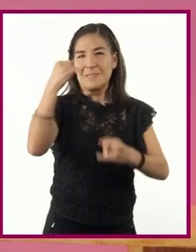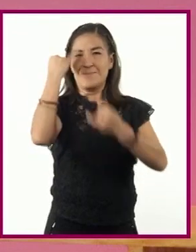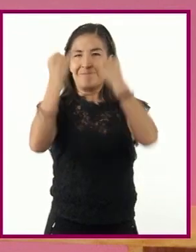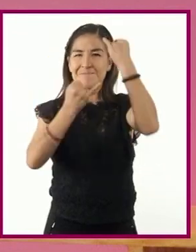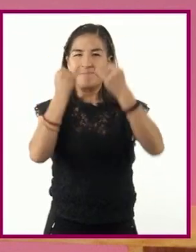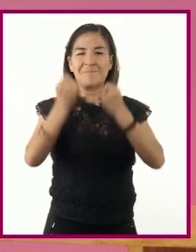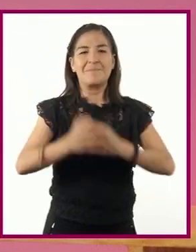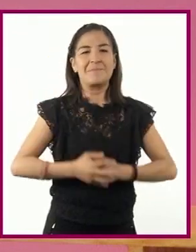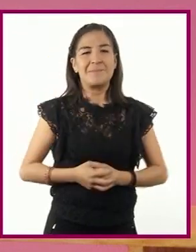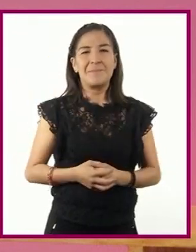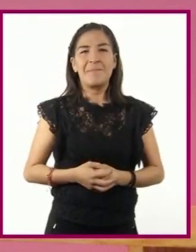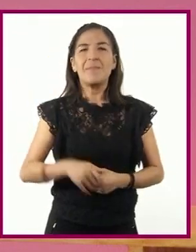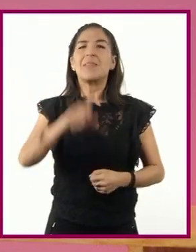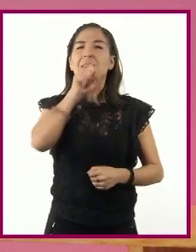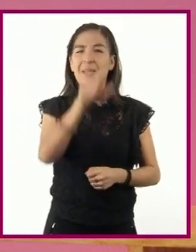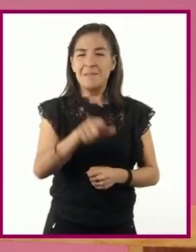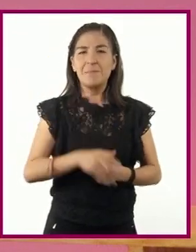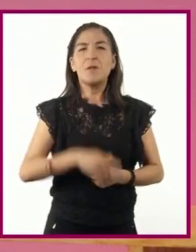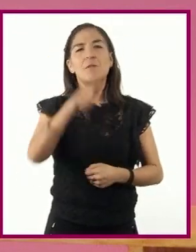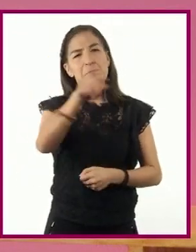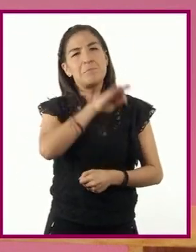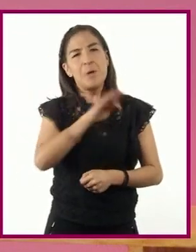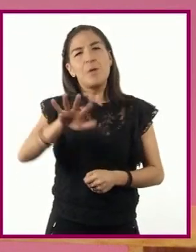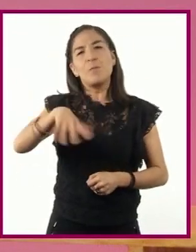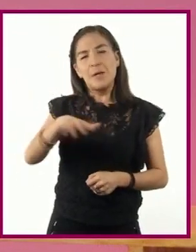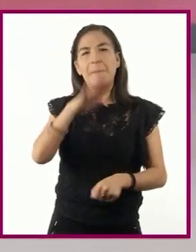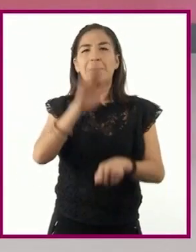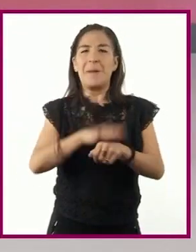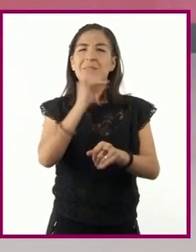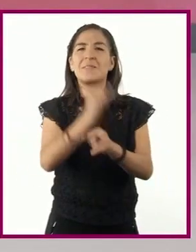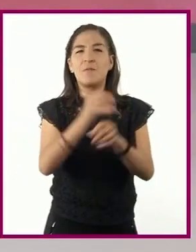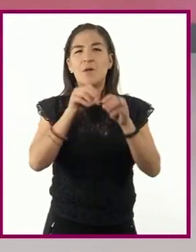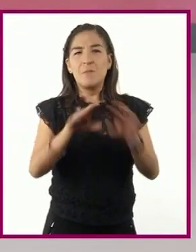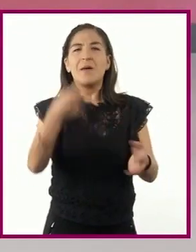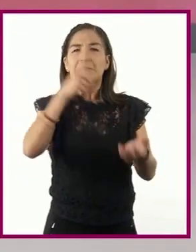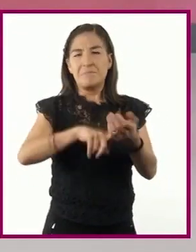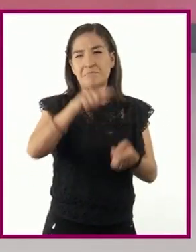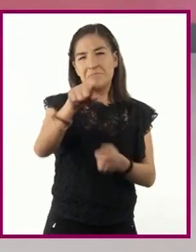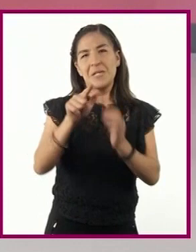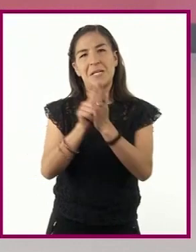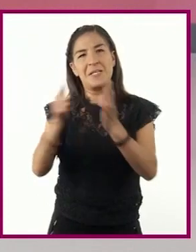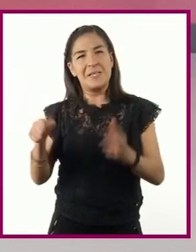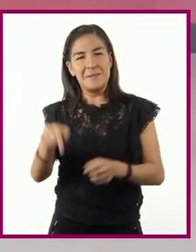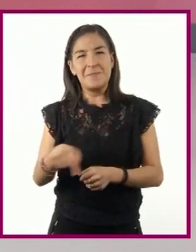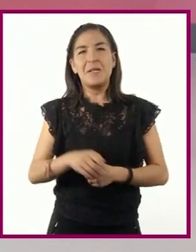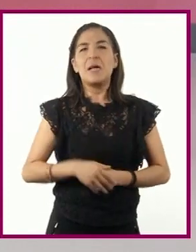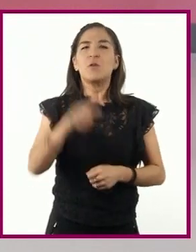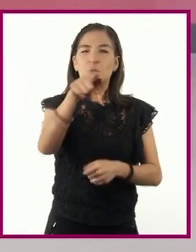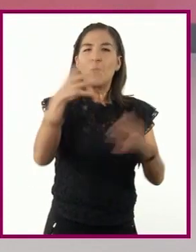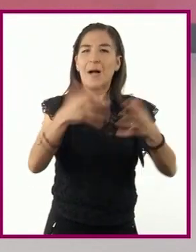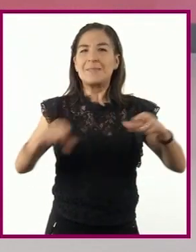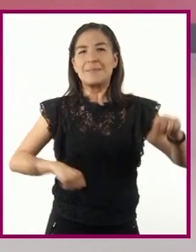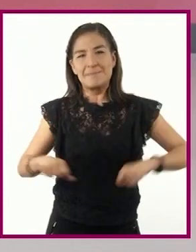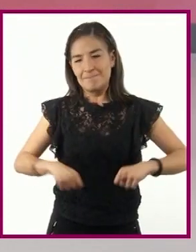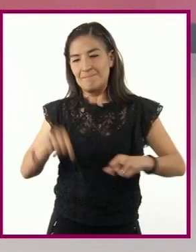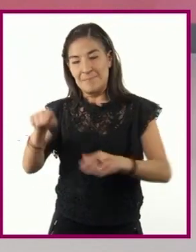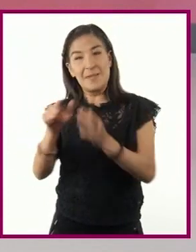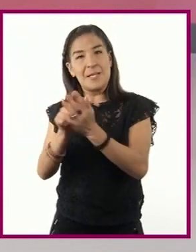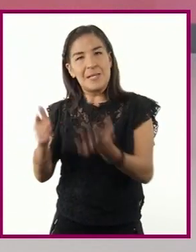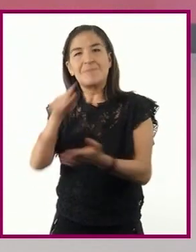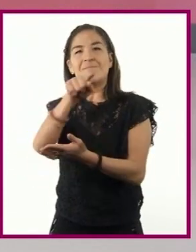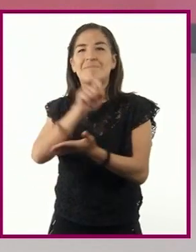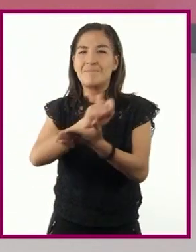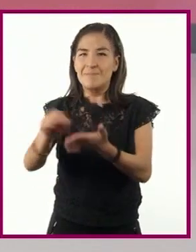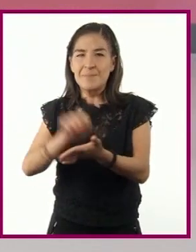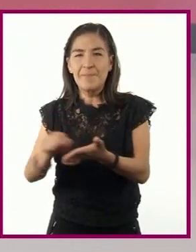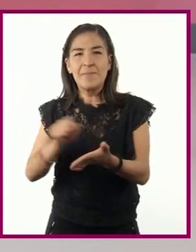creatividad. También pueden buscar más información en su libro de texto, realizar las actividades que se sugieren